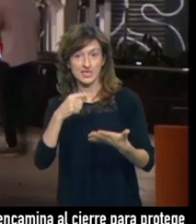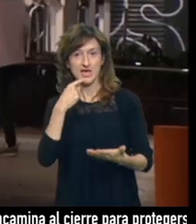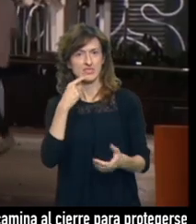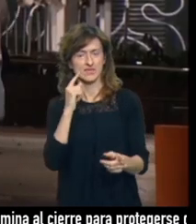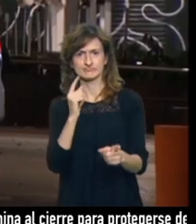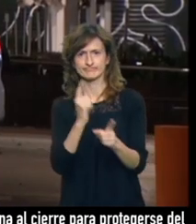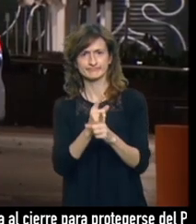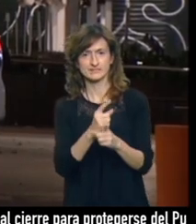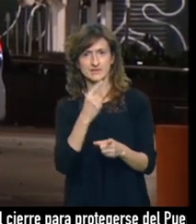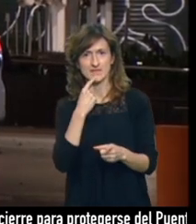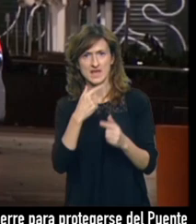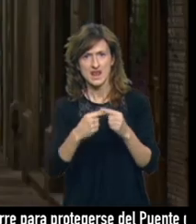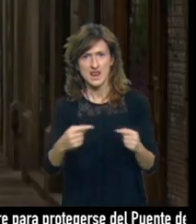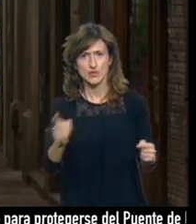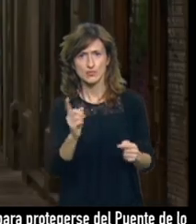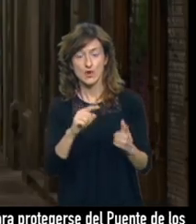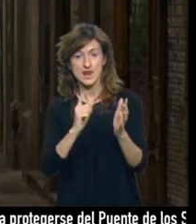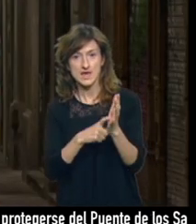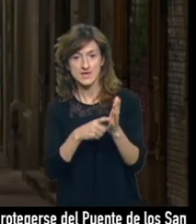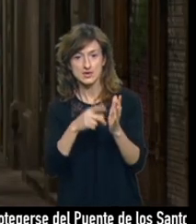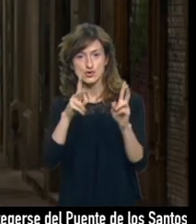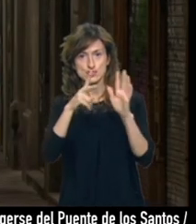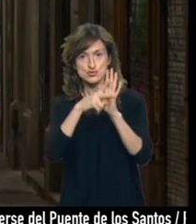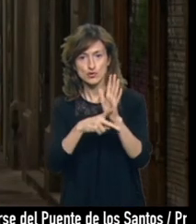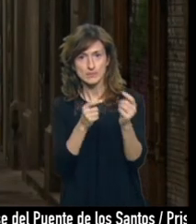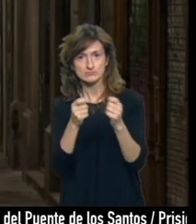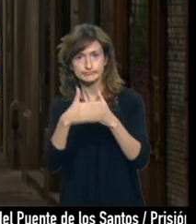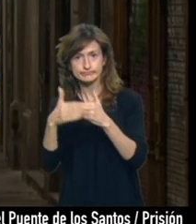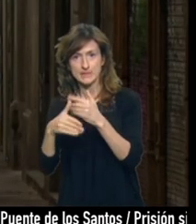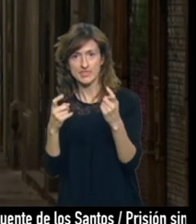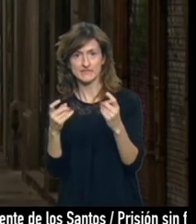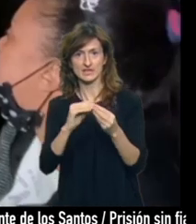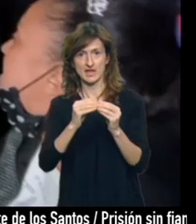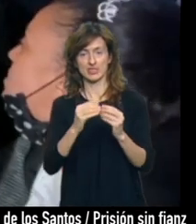y que una ley debiera servir para tomar las medidas restrictivas necesarias.